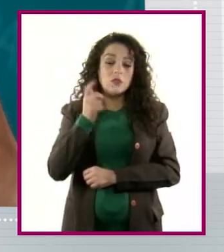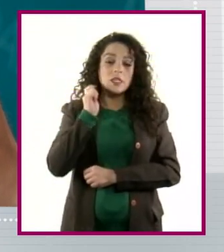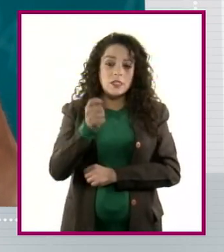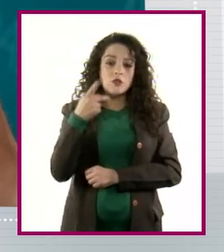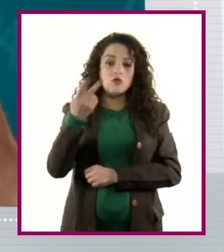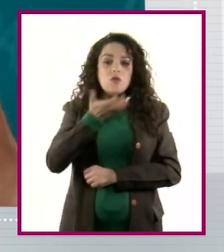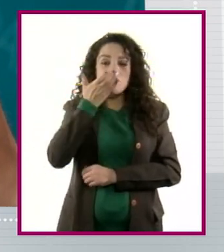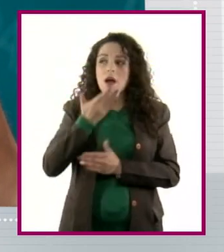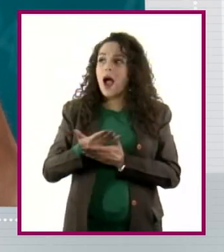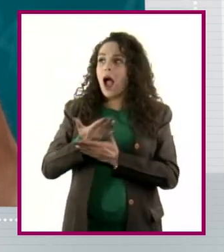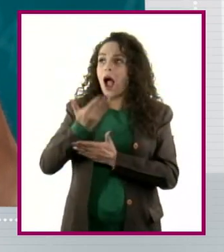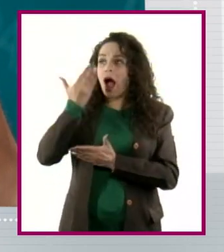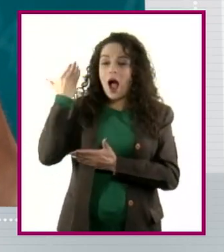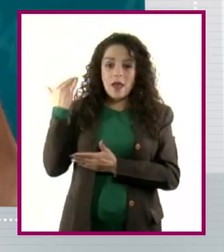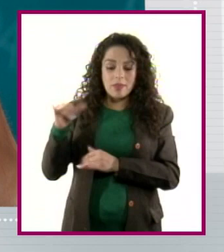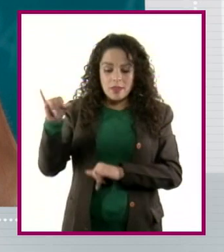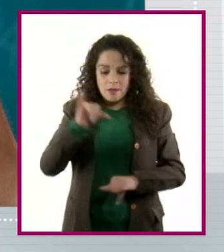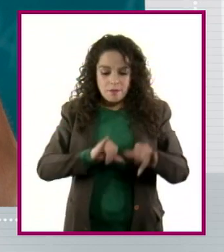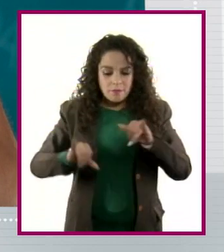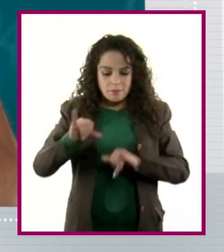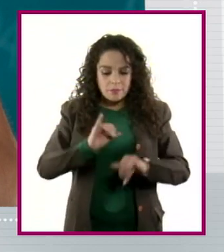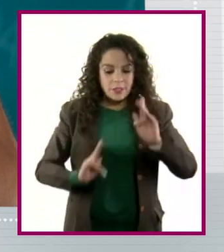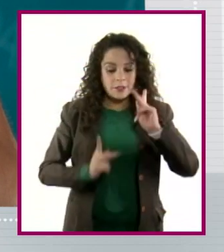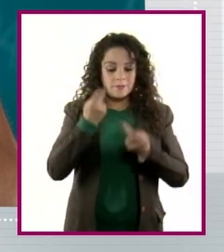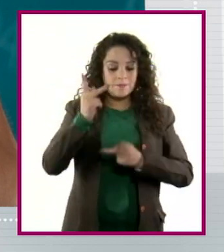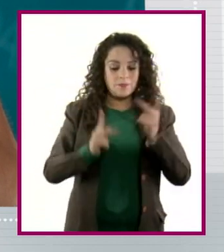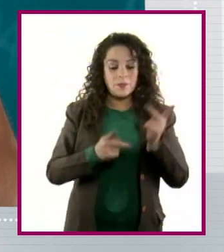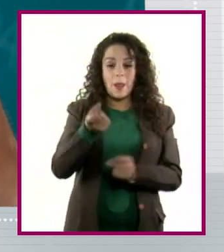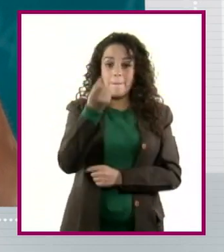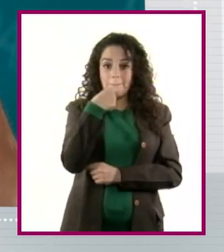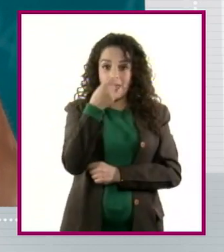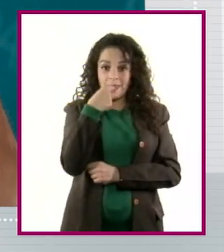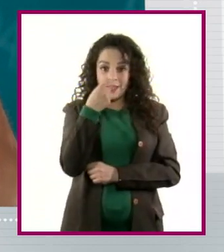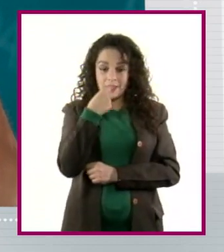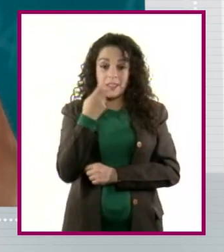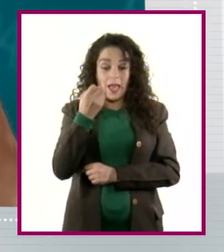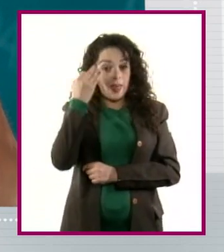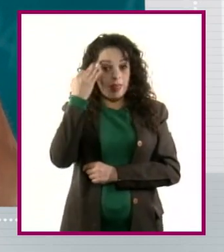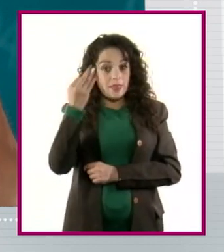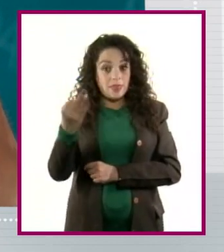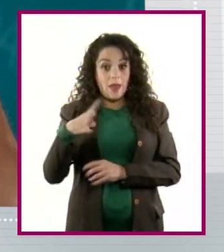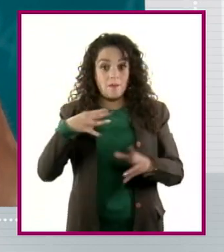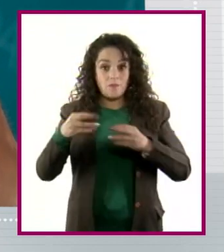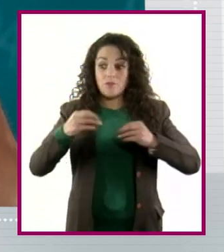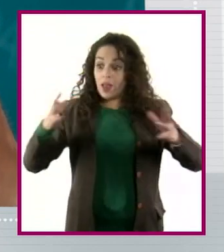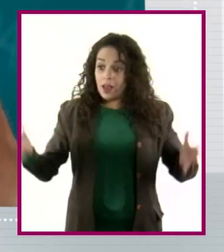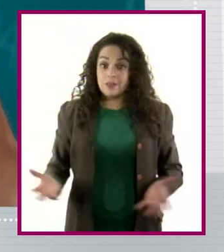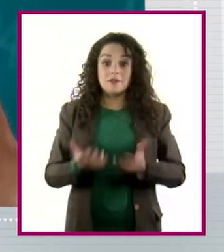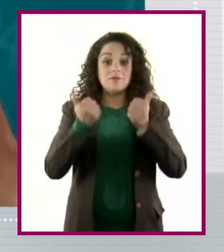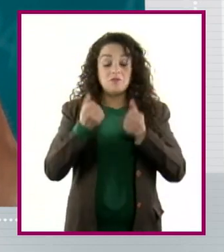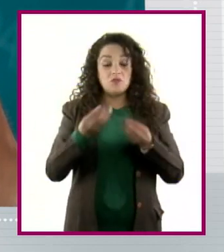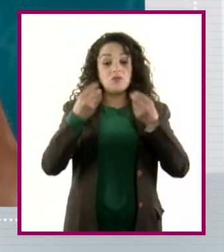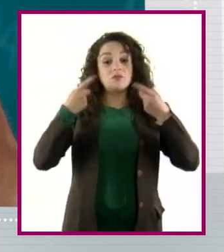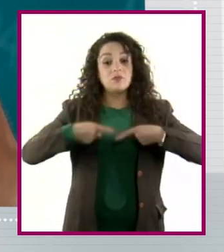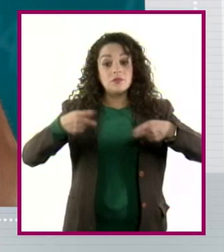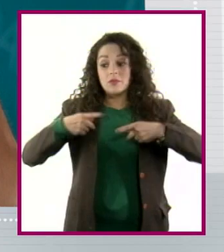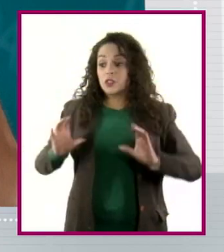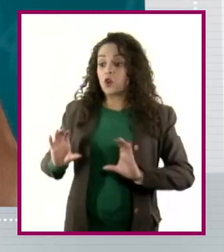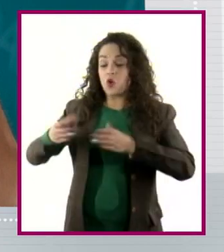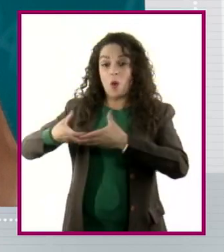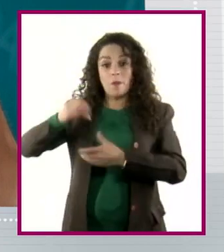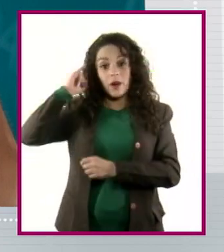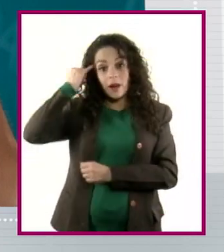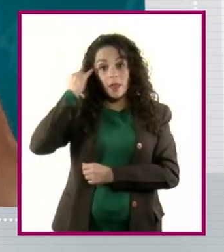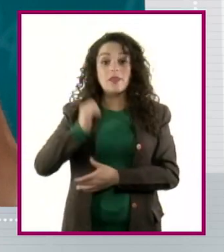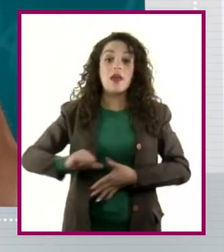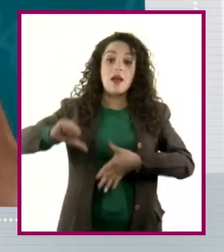una herramienta de pervivencia milenaria, que en estos tiempos de pandemia ha sido clave para salvar las vidas y sanar a muchas comunidades indígenas en